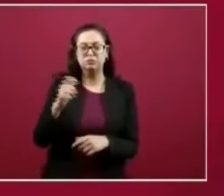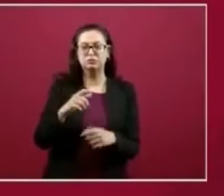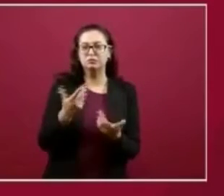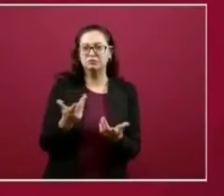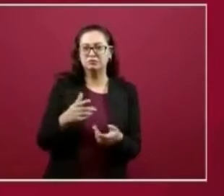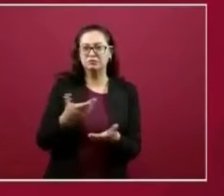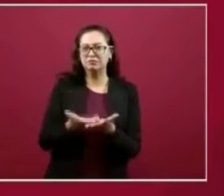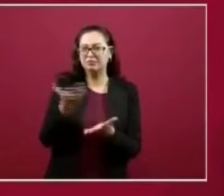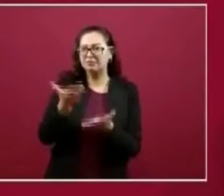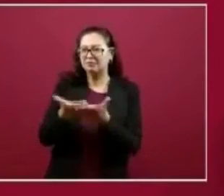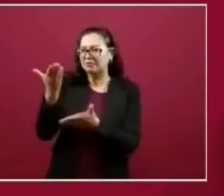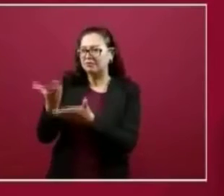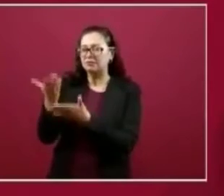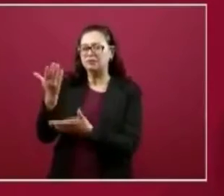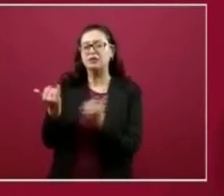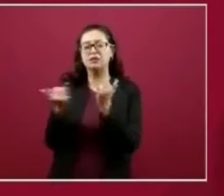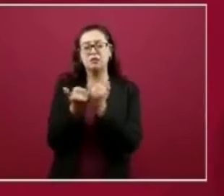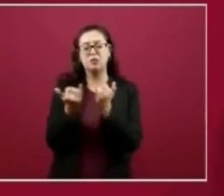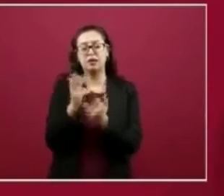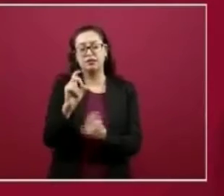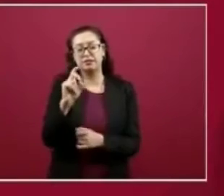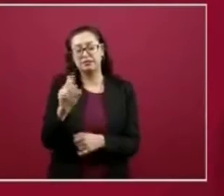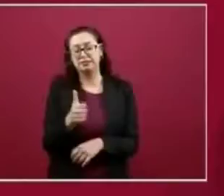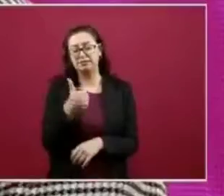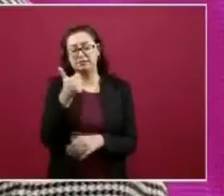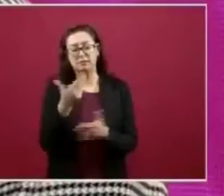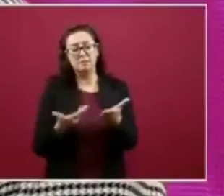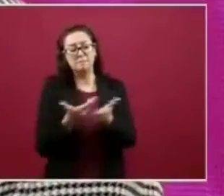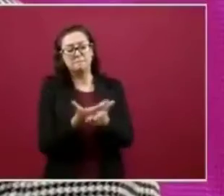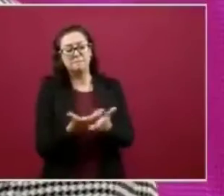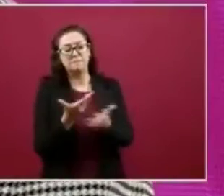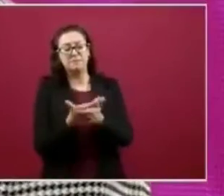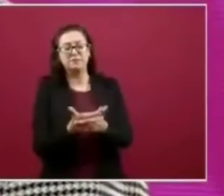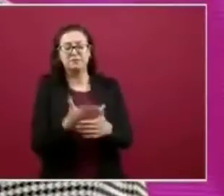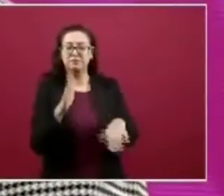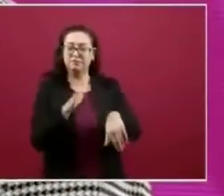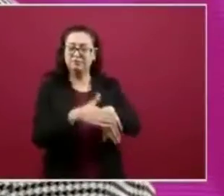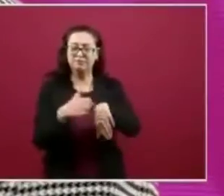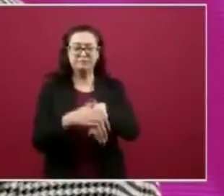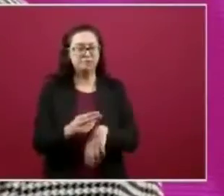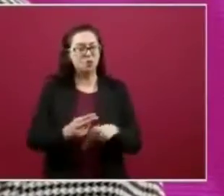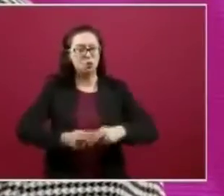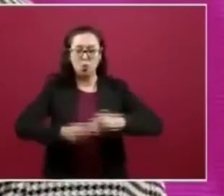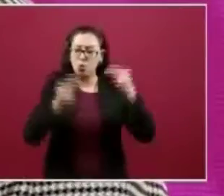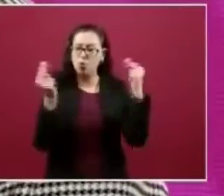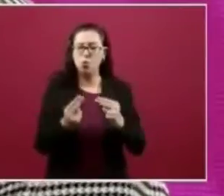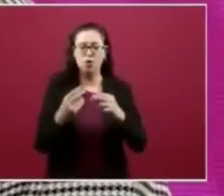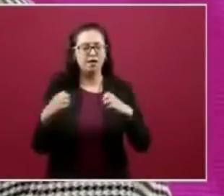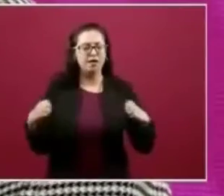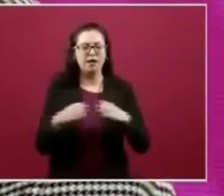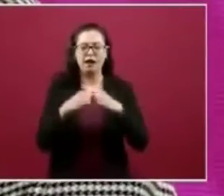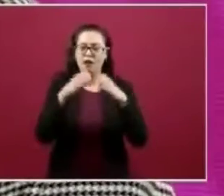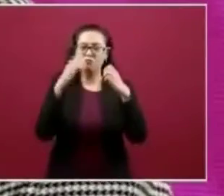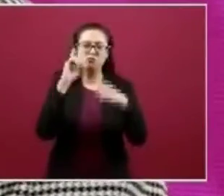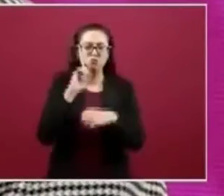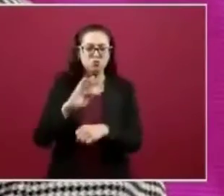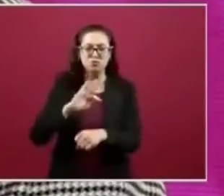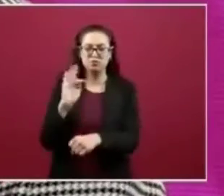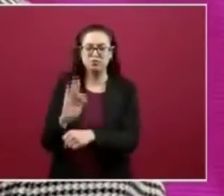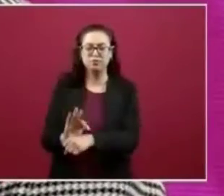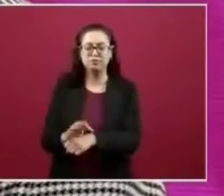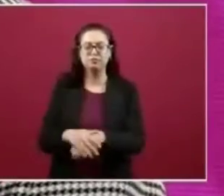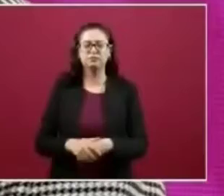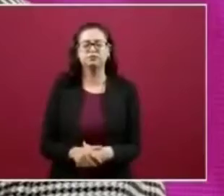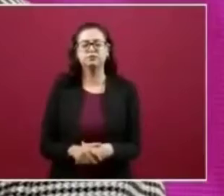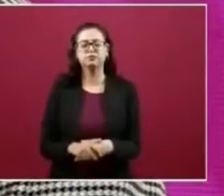solicitudes de declaratoria de alerta de violencia de género que han sido solicitadas. Es importante recordar que